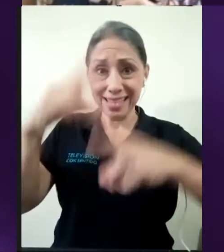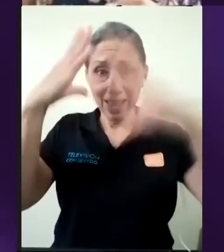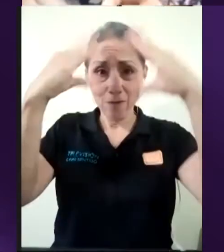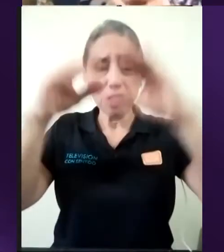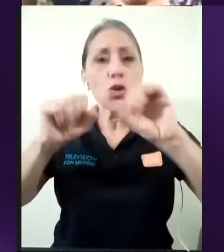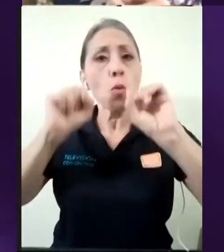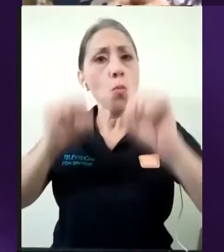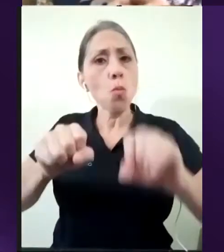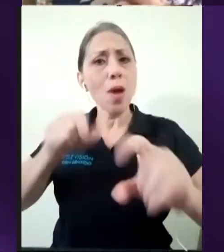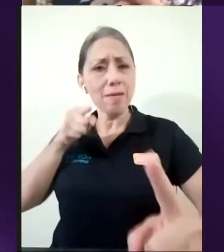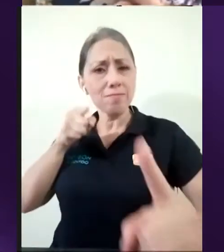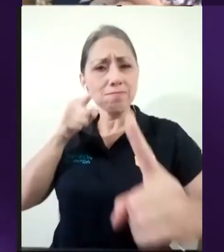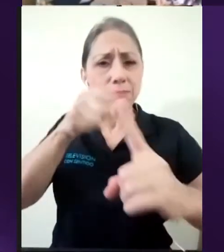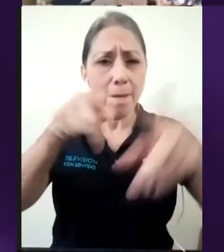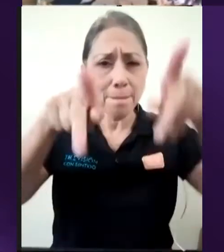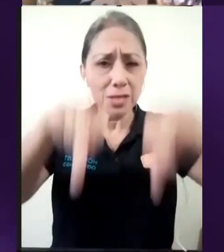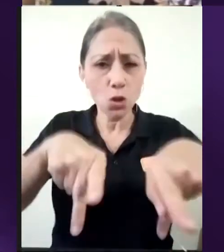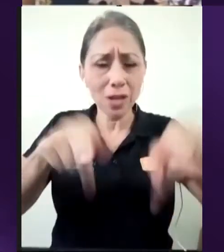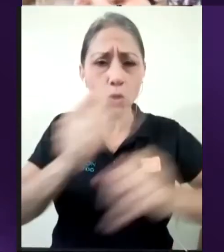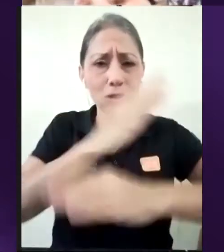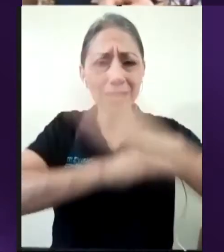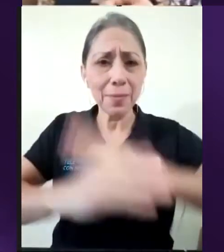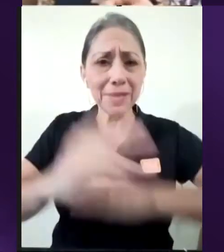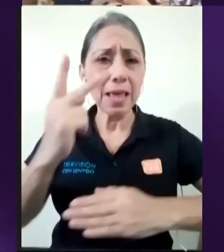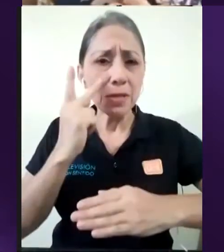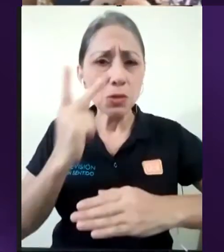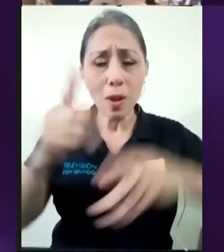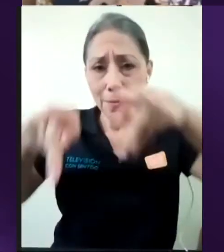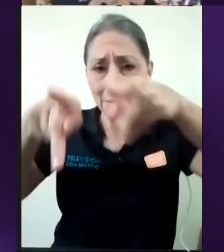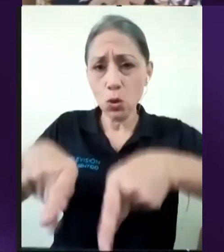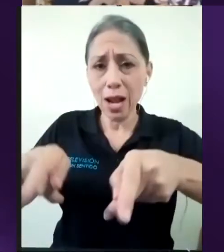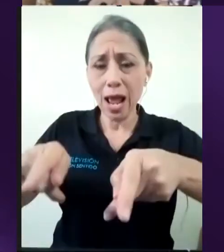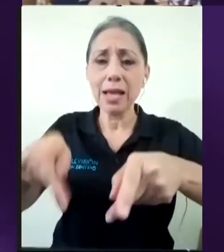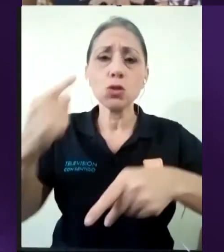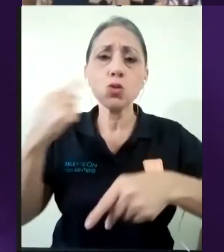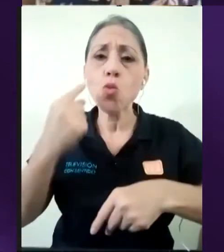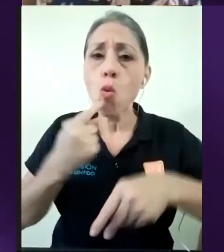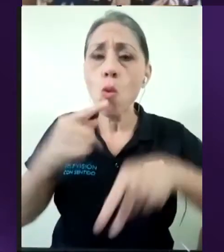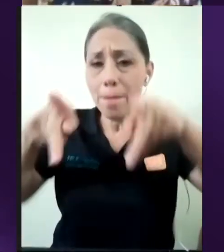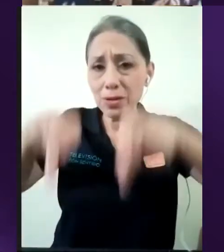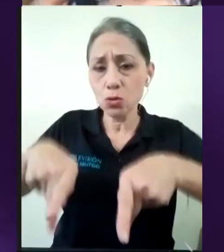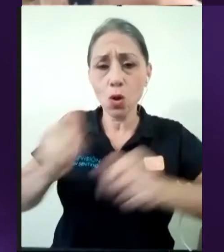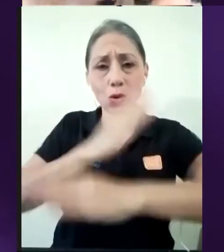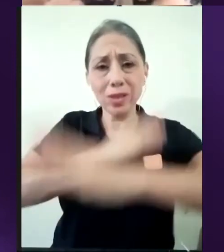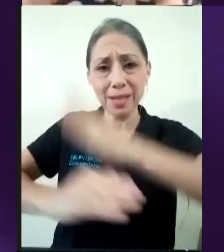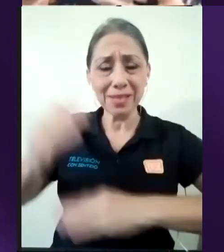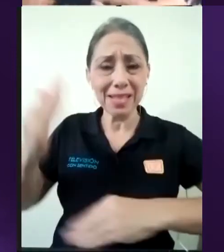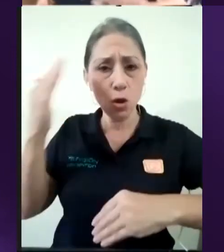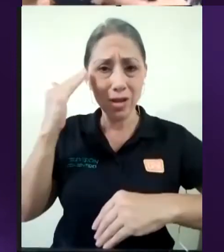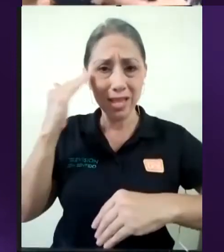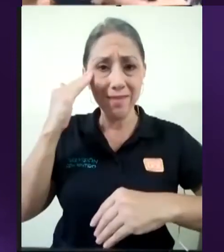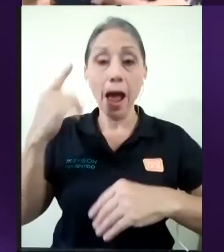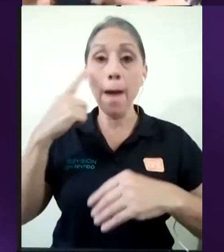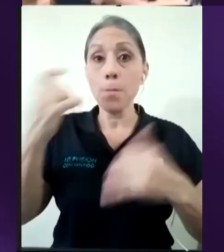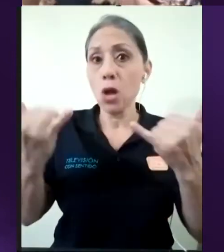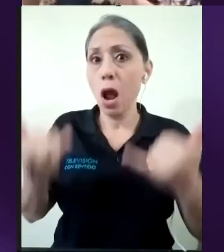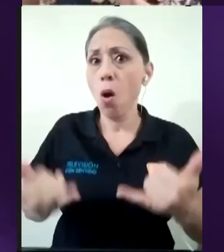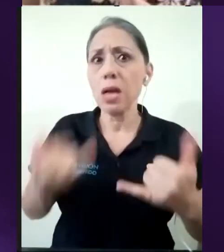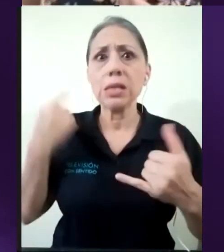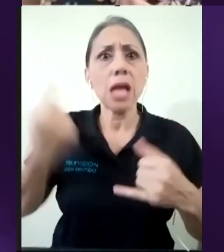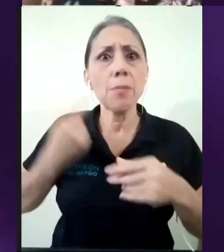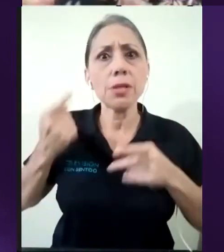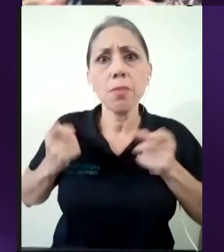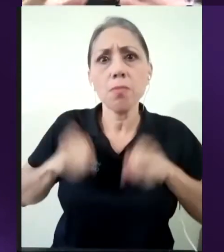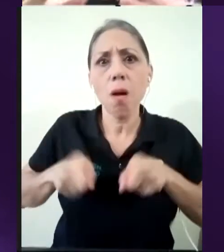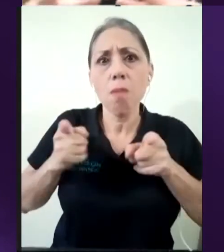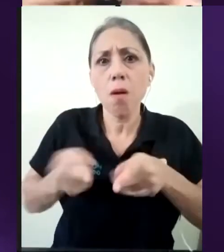a población sorda, a población con discapacidad cognitiva, ¿verdad? Porque se está emitiendo información constantemente y